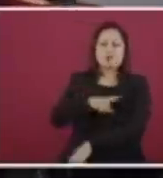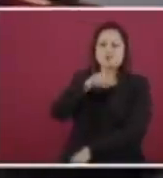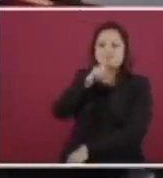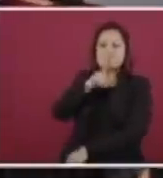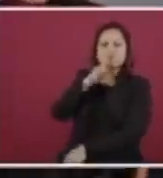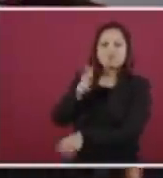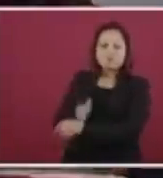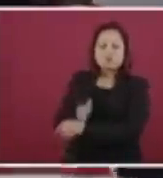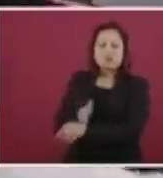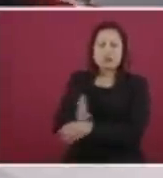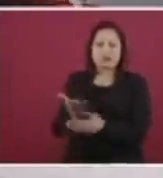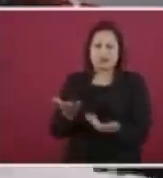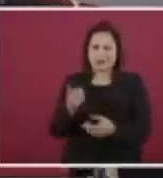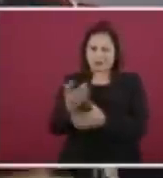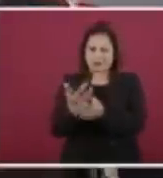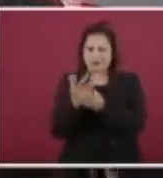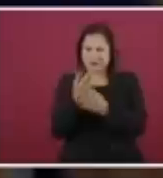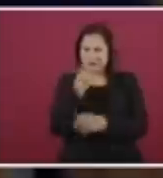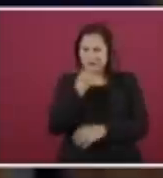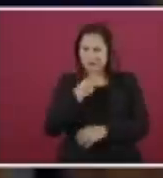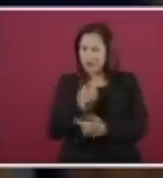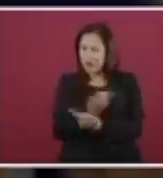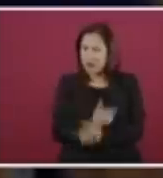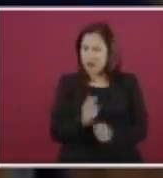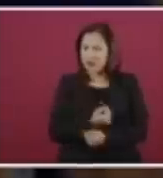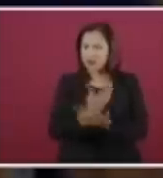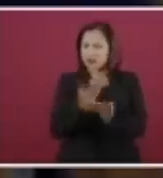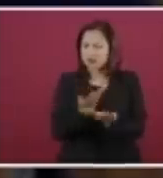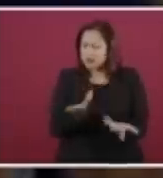estar. Para hablar de temas